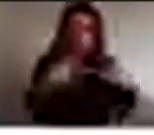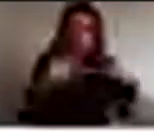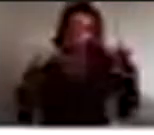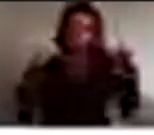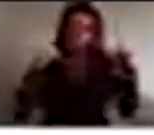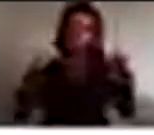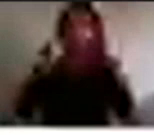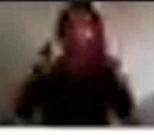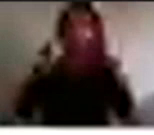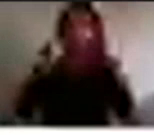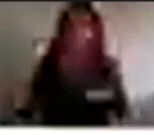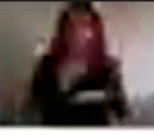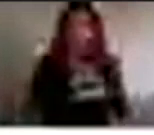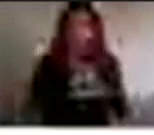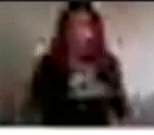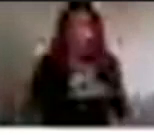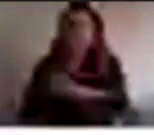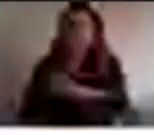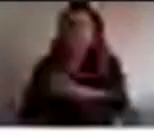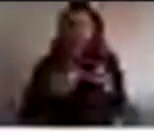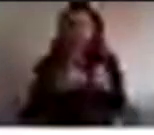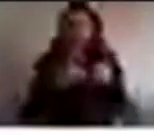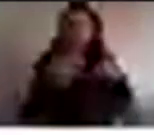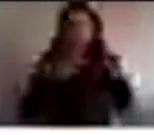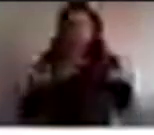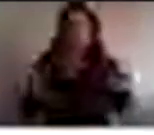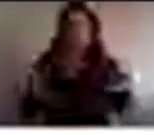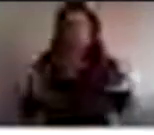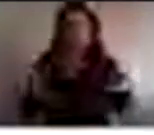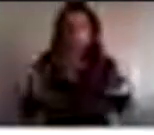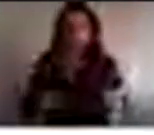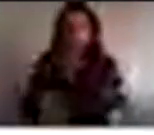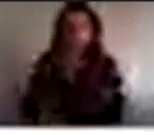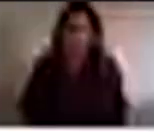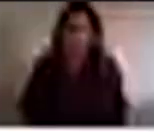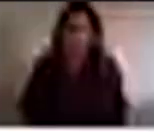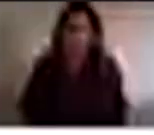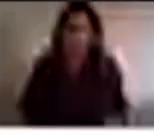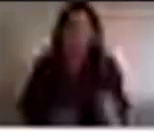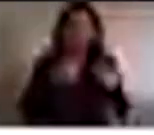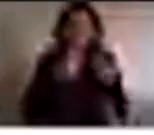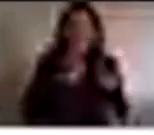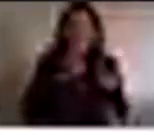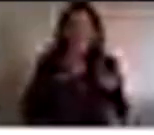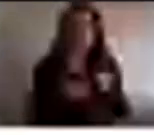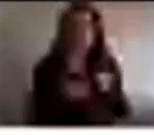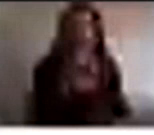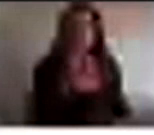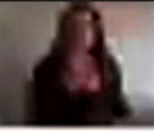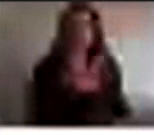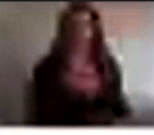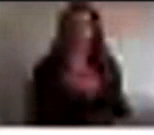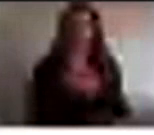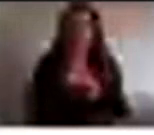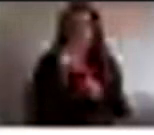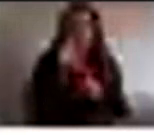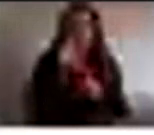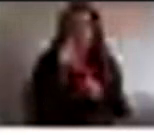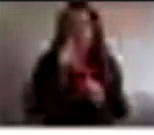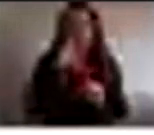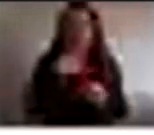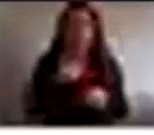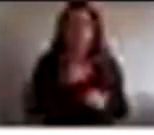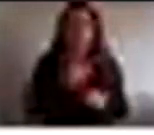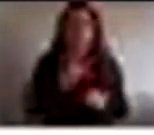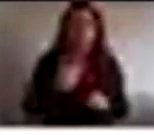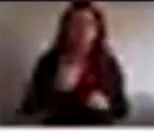multas, el llamado evidentemente no es a cumplir la ley por evitar la sanción, quizás el llamado al